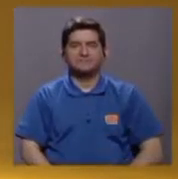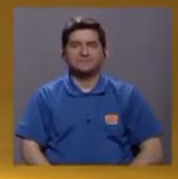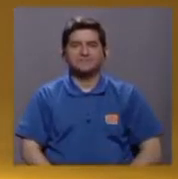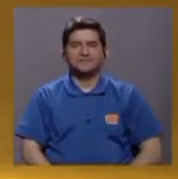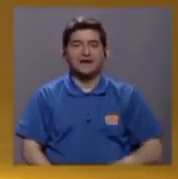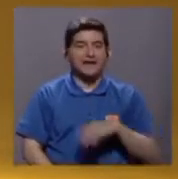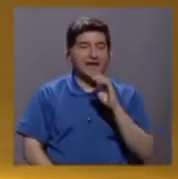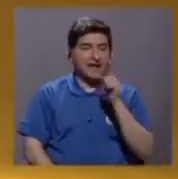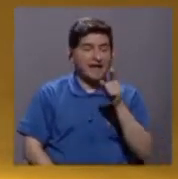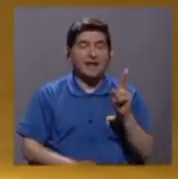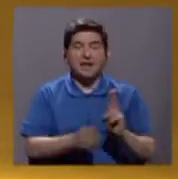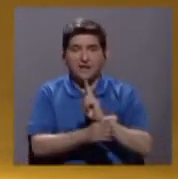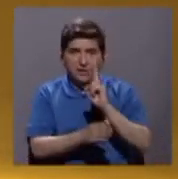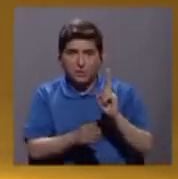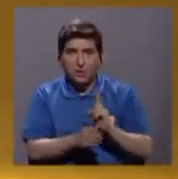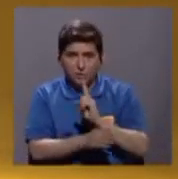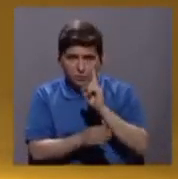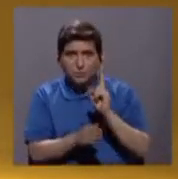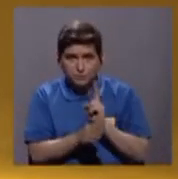que lo usó